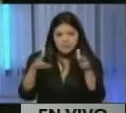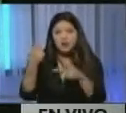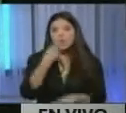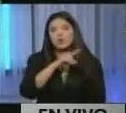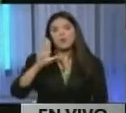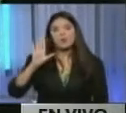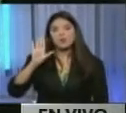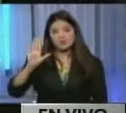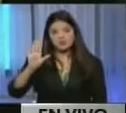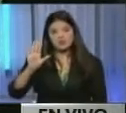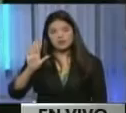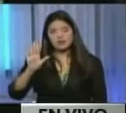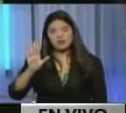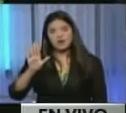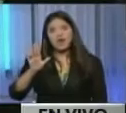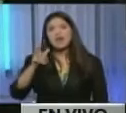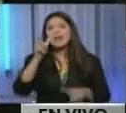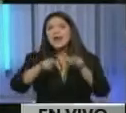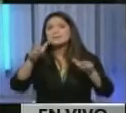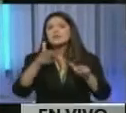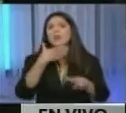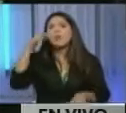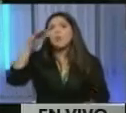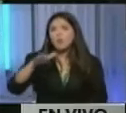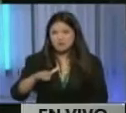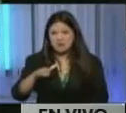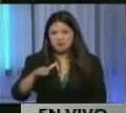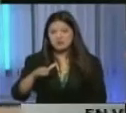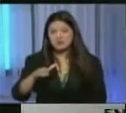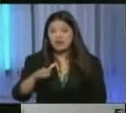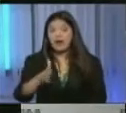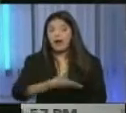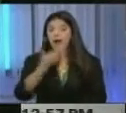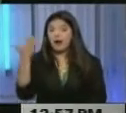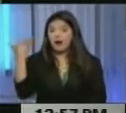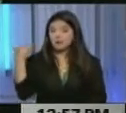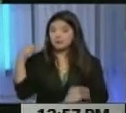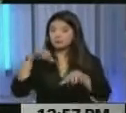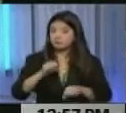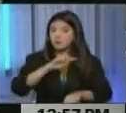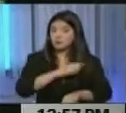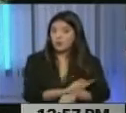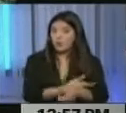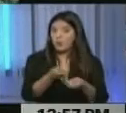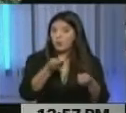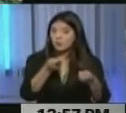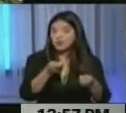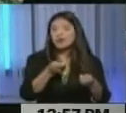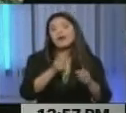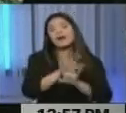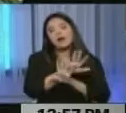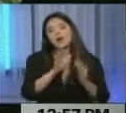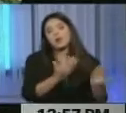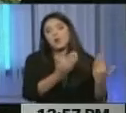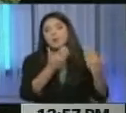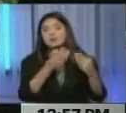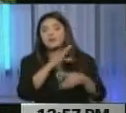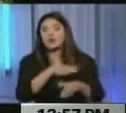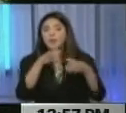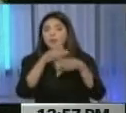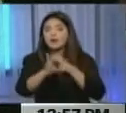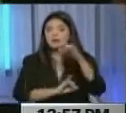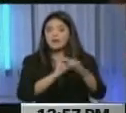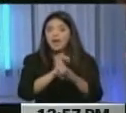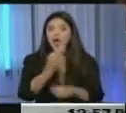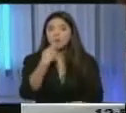los restos de aquellos que murieron cuando estaba en su poder y en la cual contarán con el apoyo del Comité Internacional de la